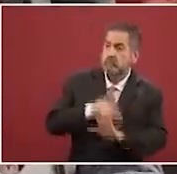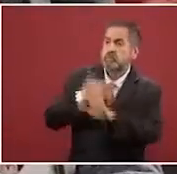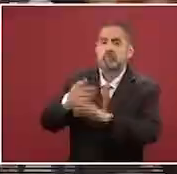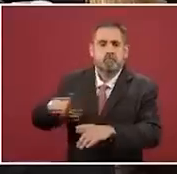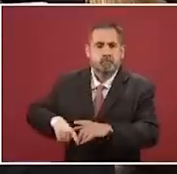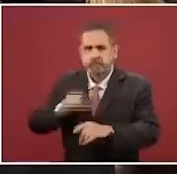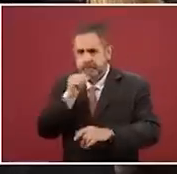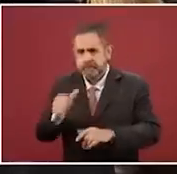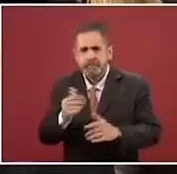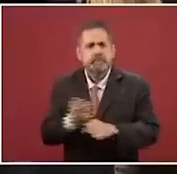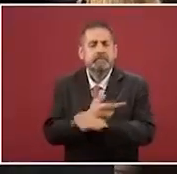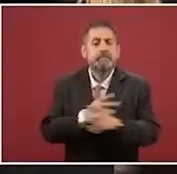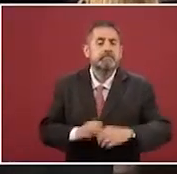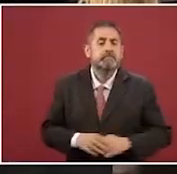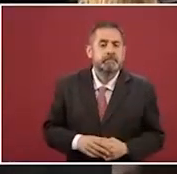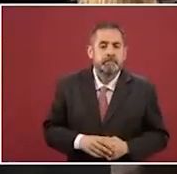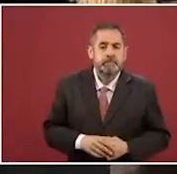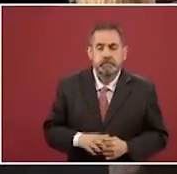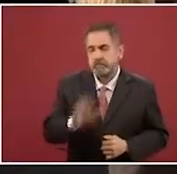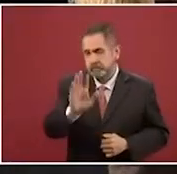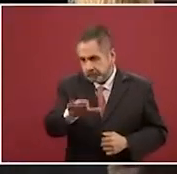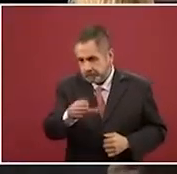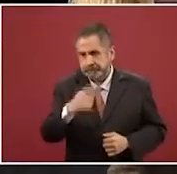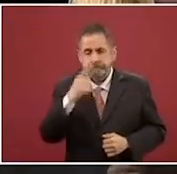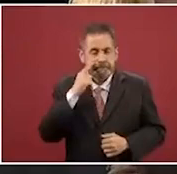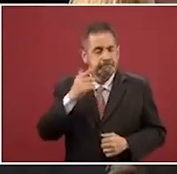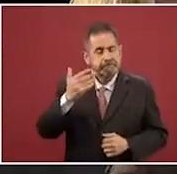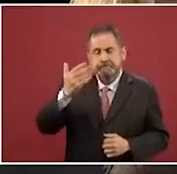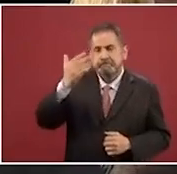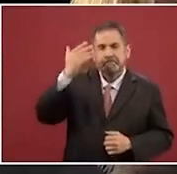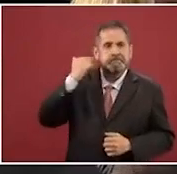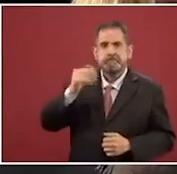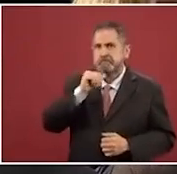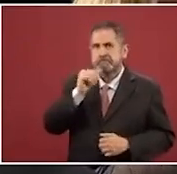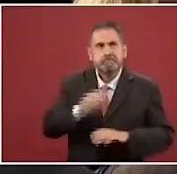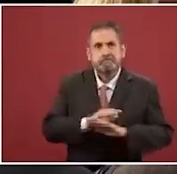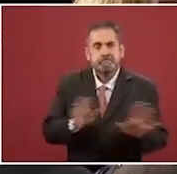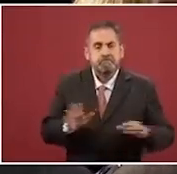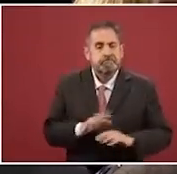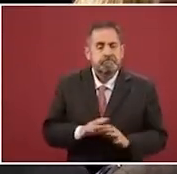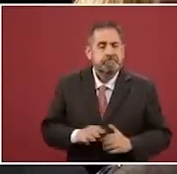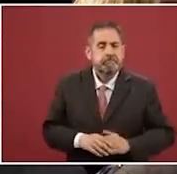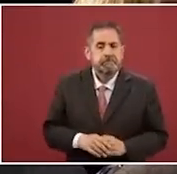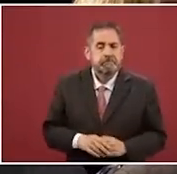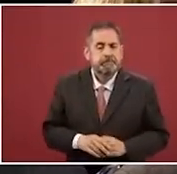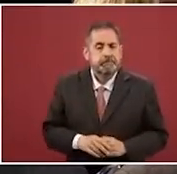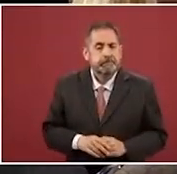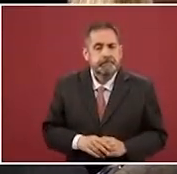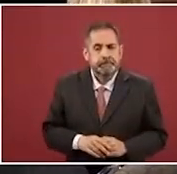señor? Es que no ha habido después